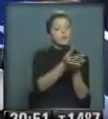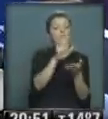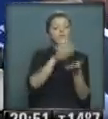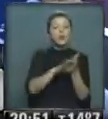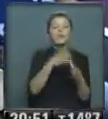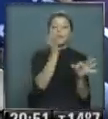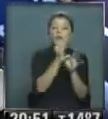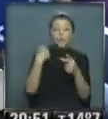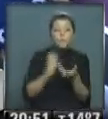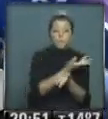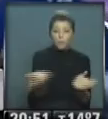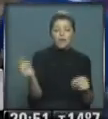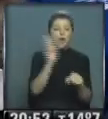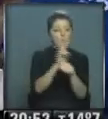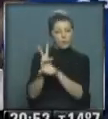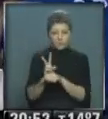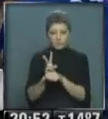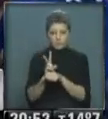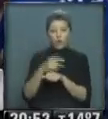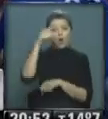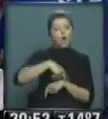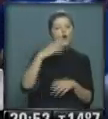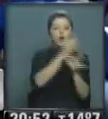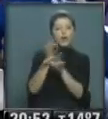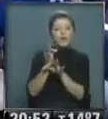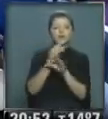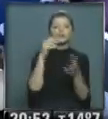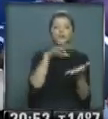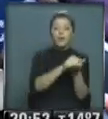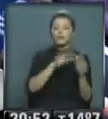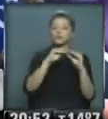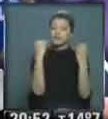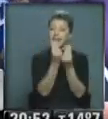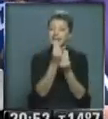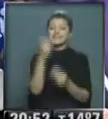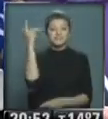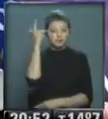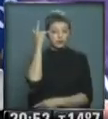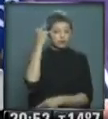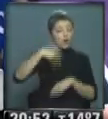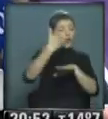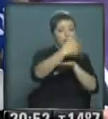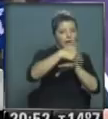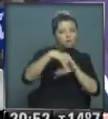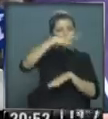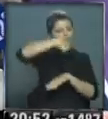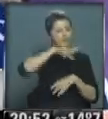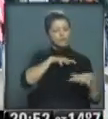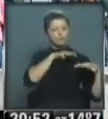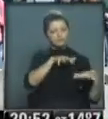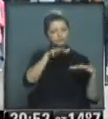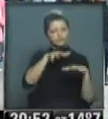pública que proyectamos y defendemos. Hoy los colegios tomados son 18. Hoy las calles de la ciudad se bañan con nuestro fervor y voluntad de